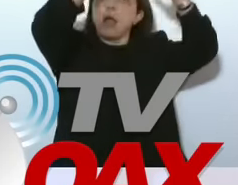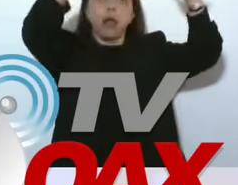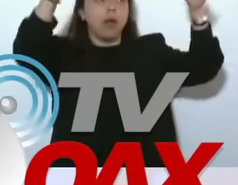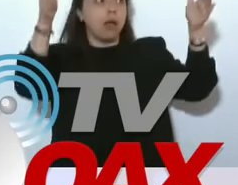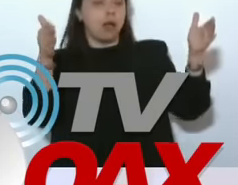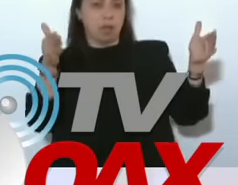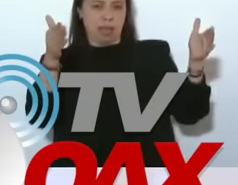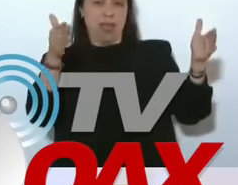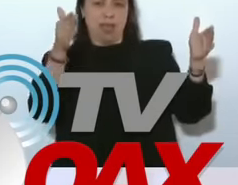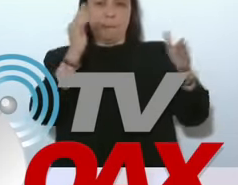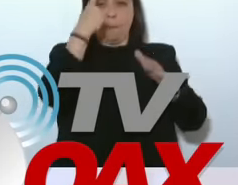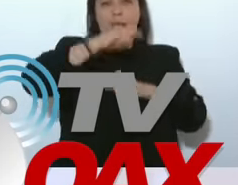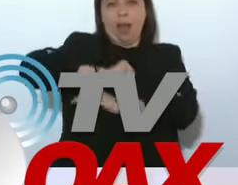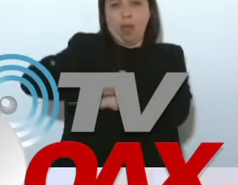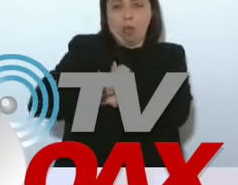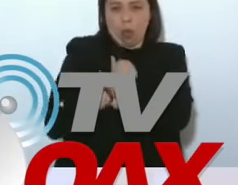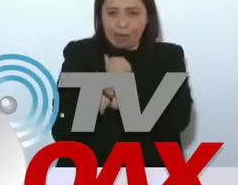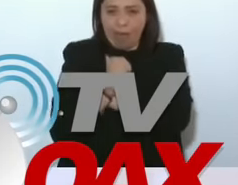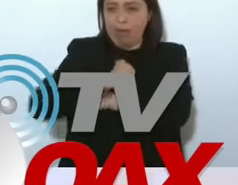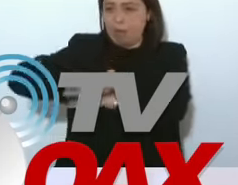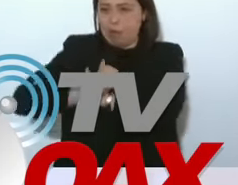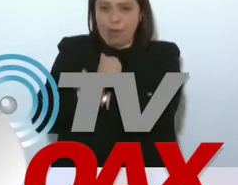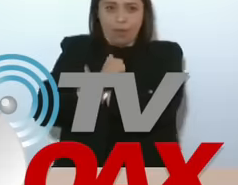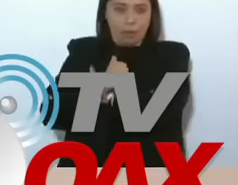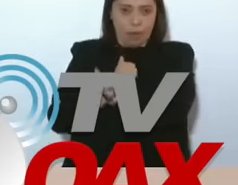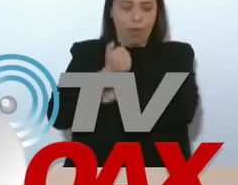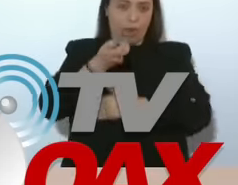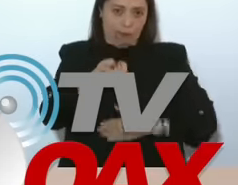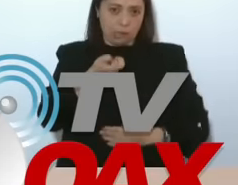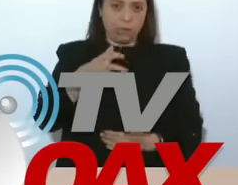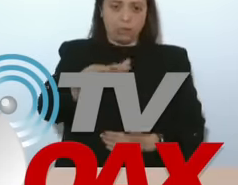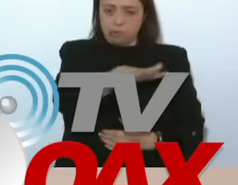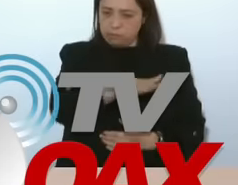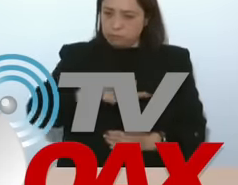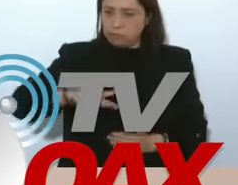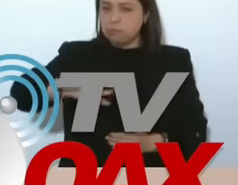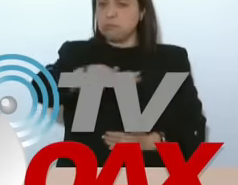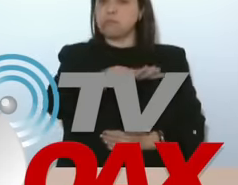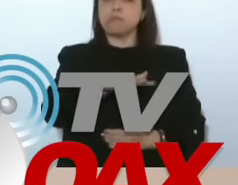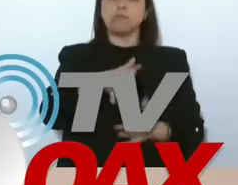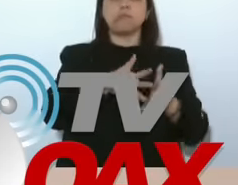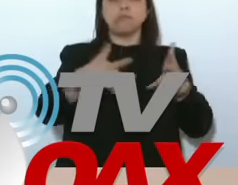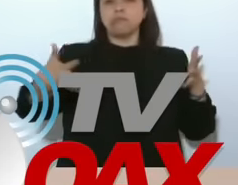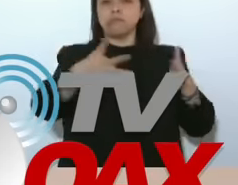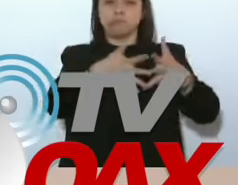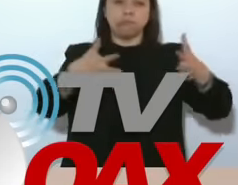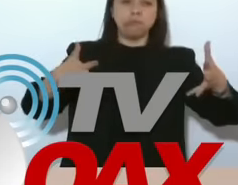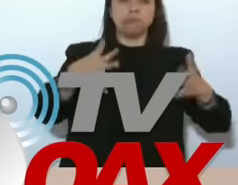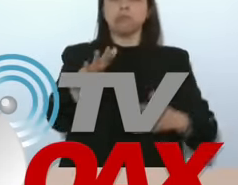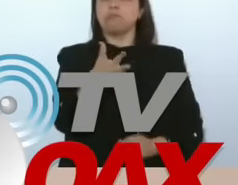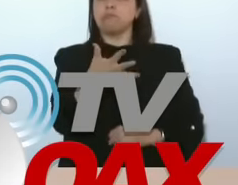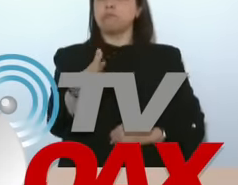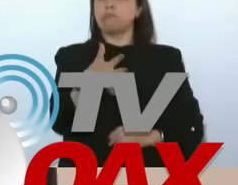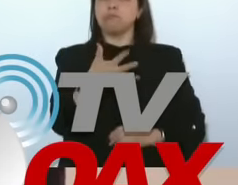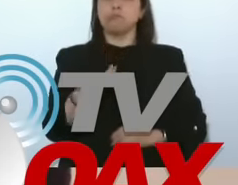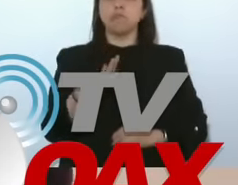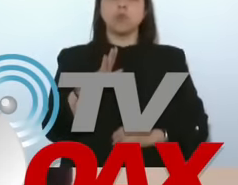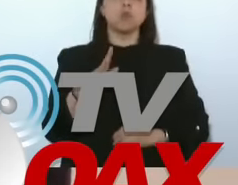de bodegas, de almacenes, es de alrededor